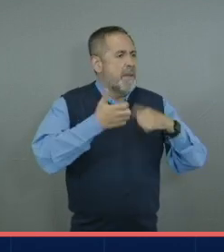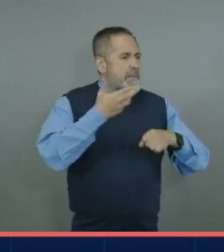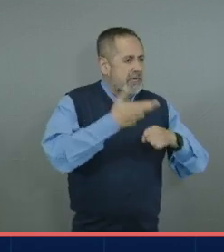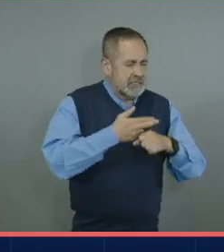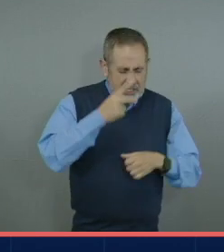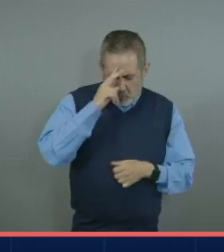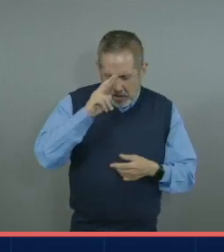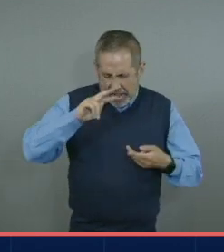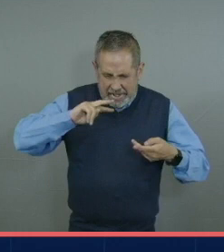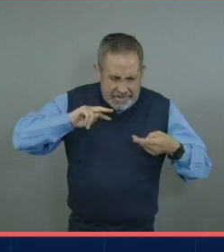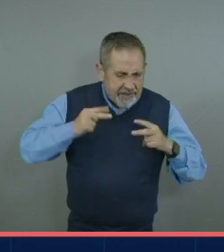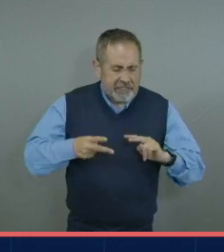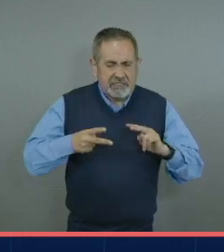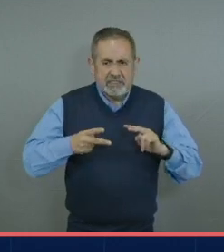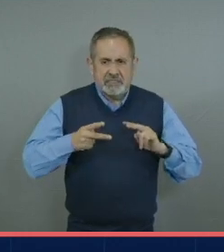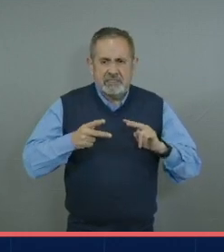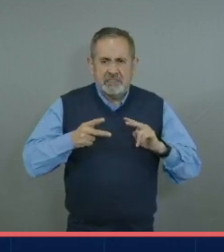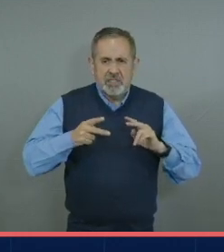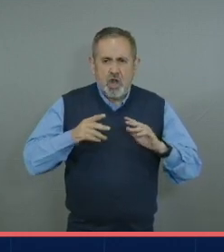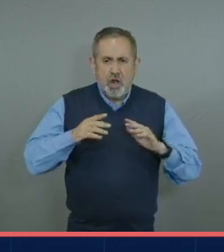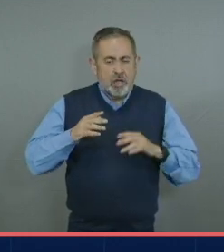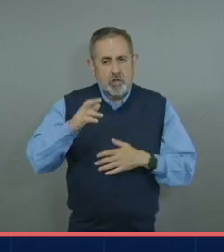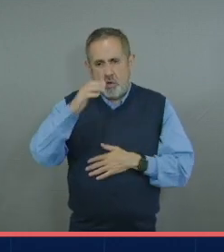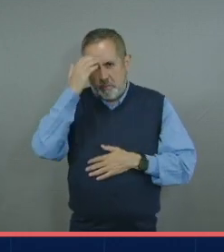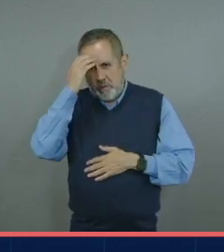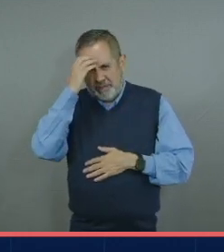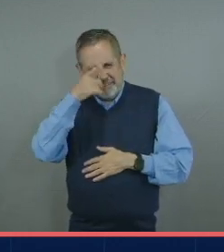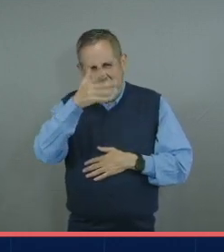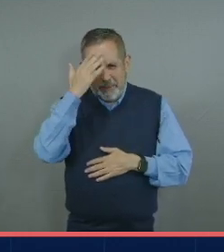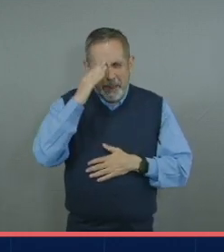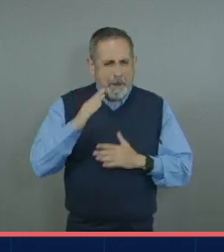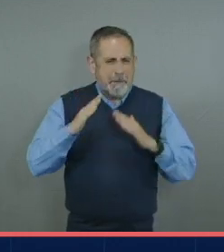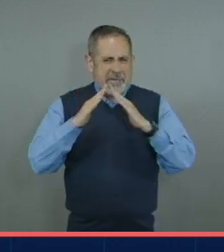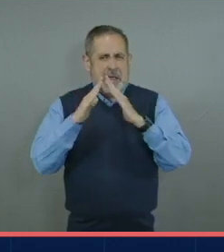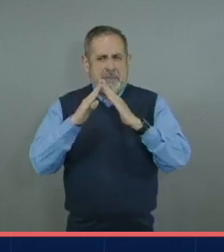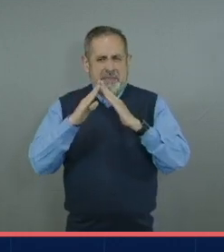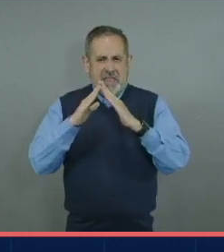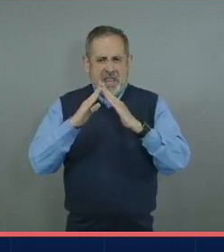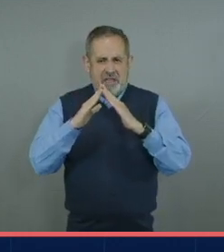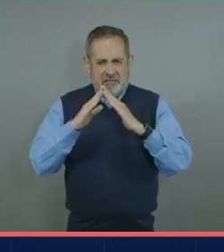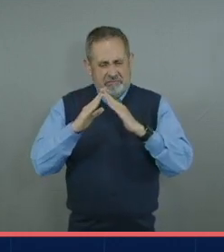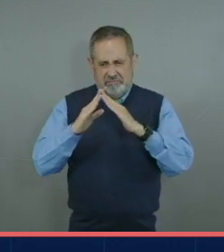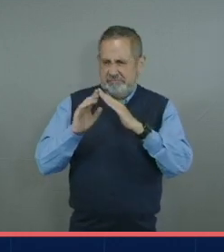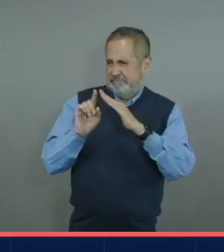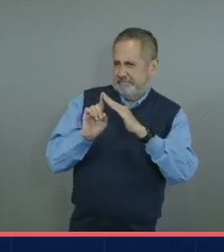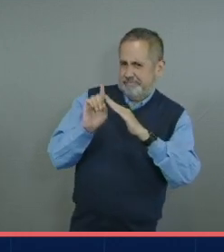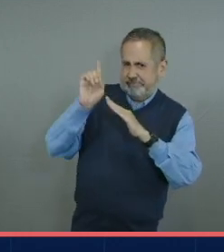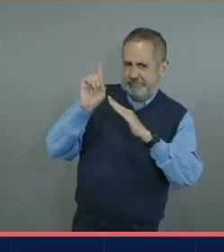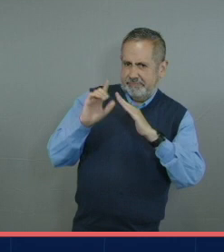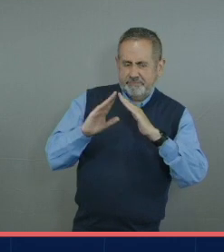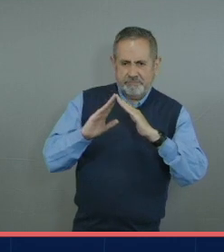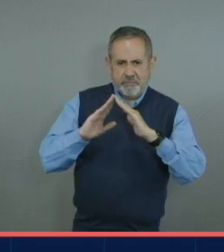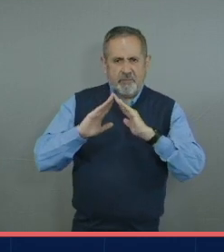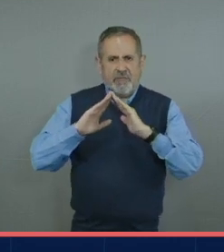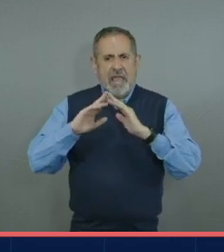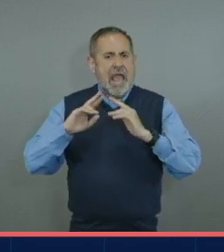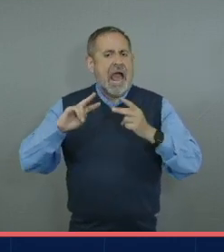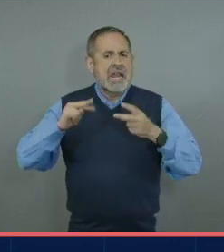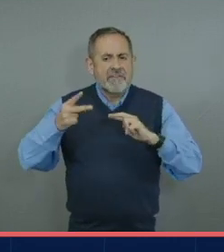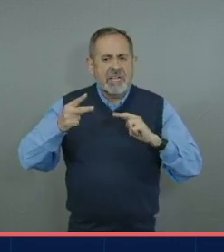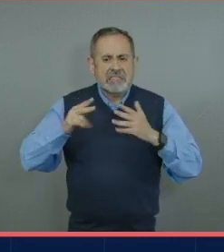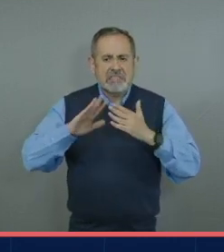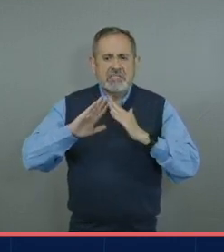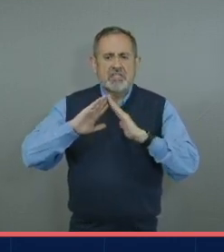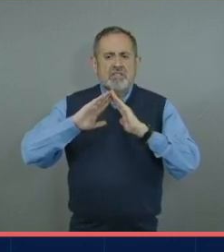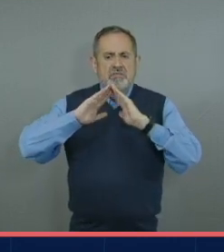empezar a aplicar invirtiendo la pirámide. Y ustedes conocen pirámides que tienen picos hacia arriba. Pues aquí vamos a tener una pirámide con